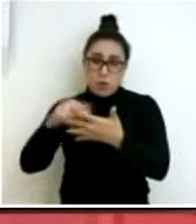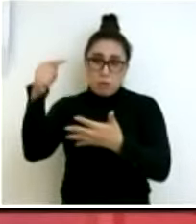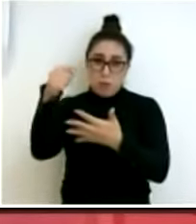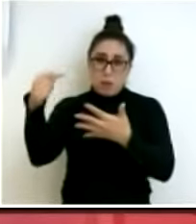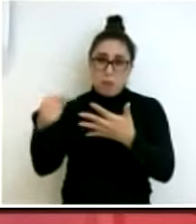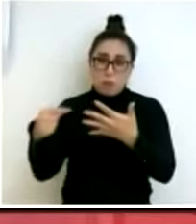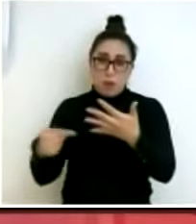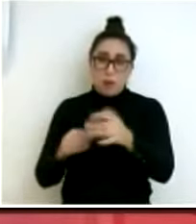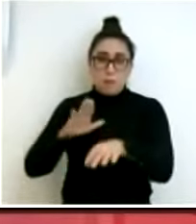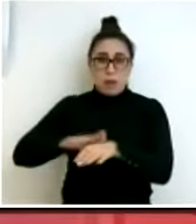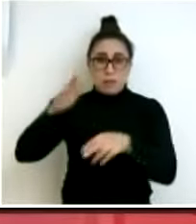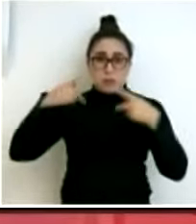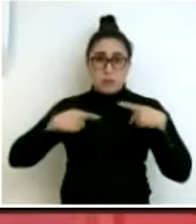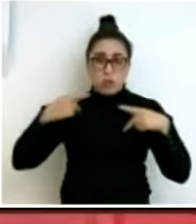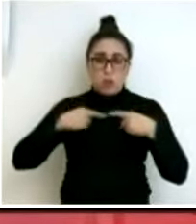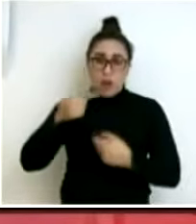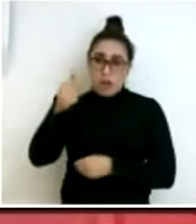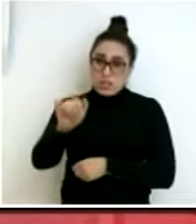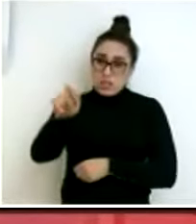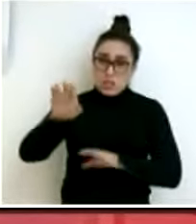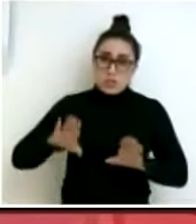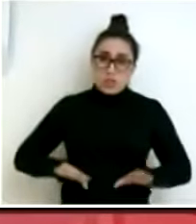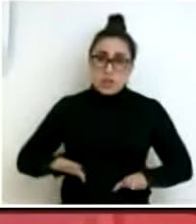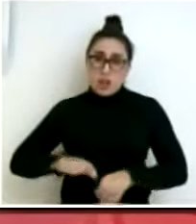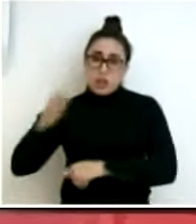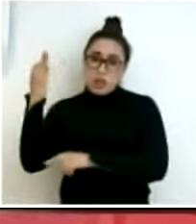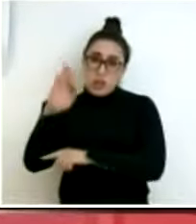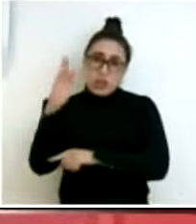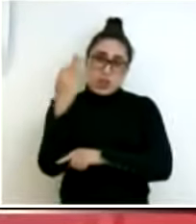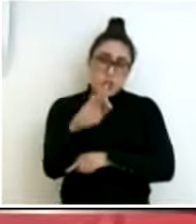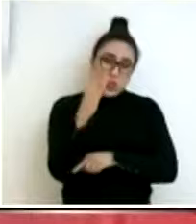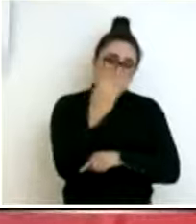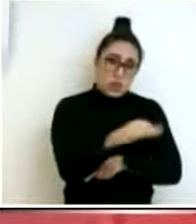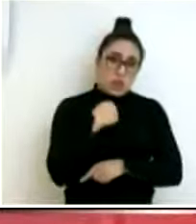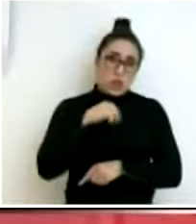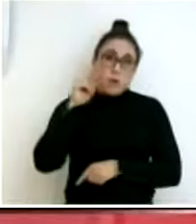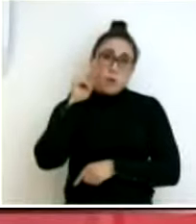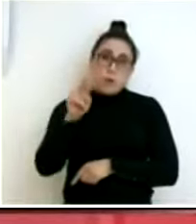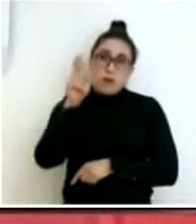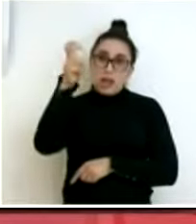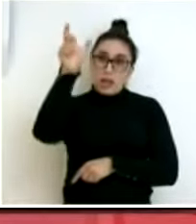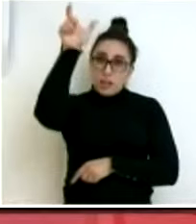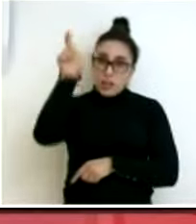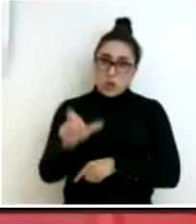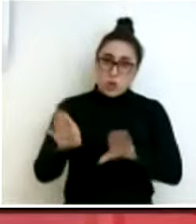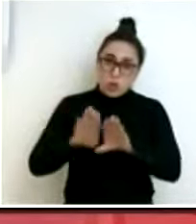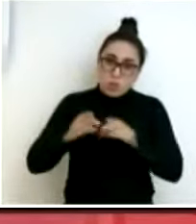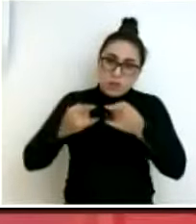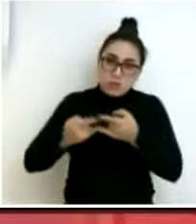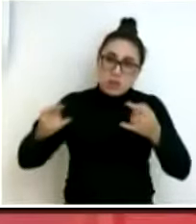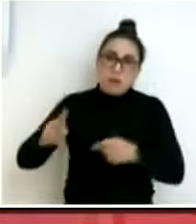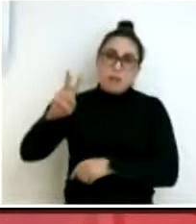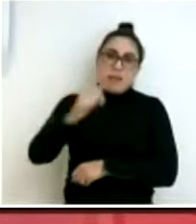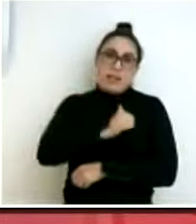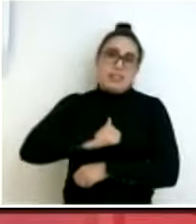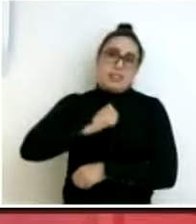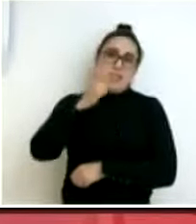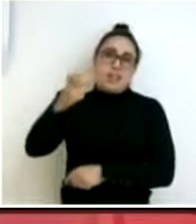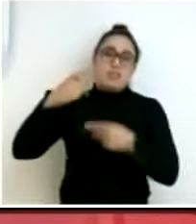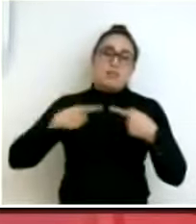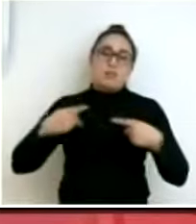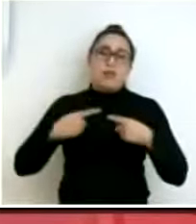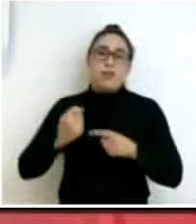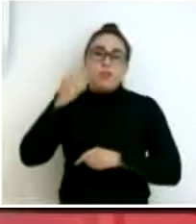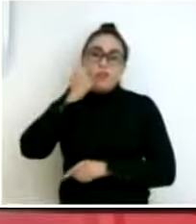lista de traidores. Se inscriben en el muro de la vergüenza nacional, junto con